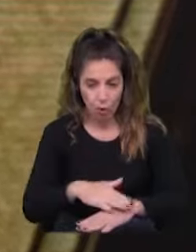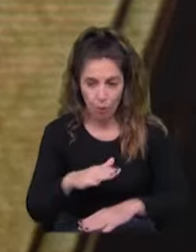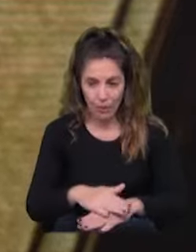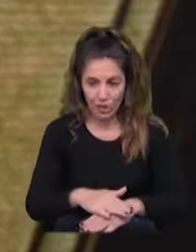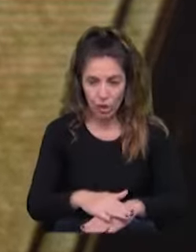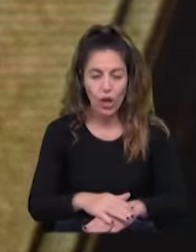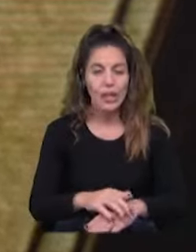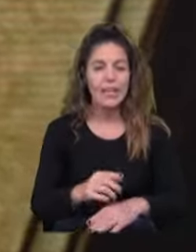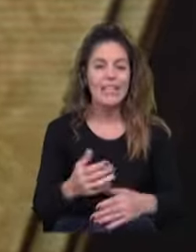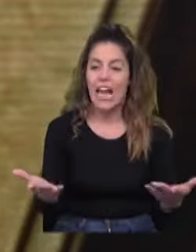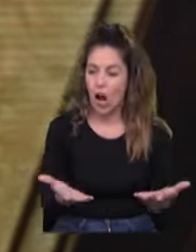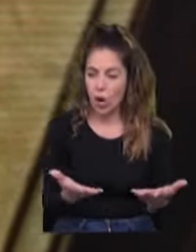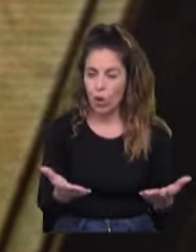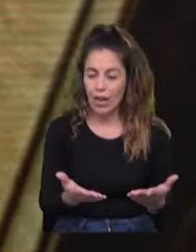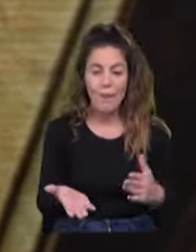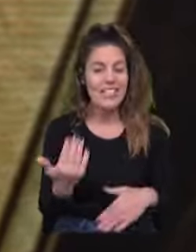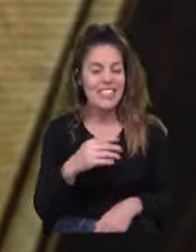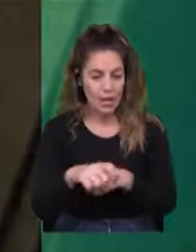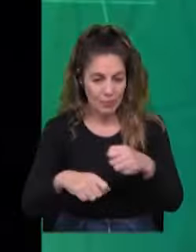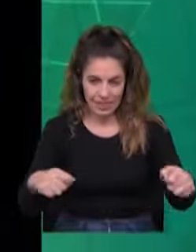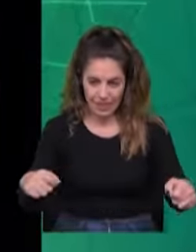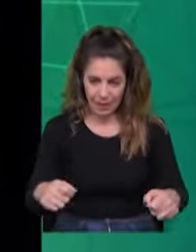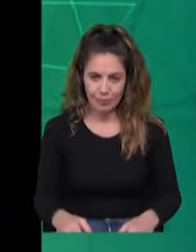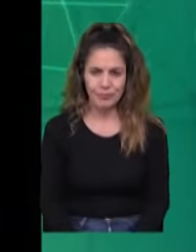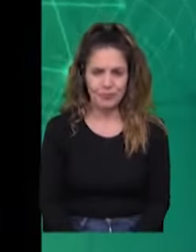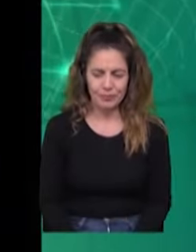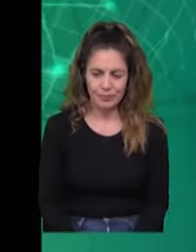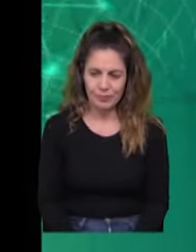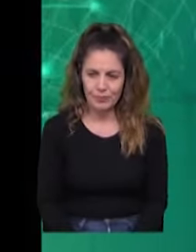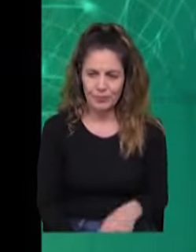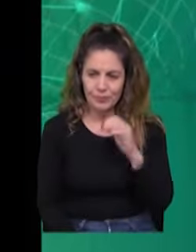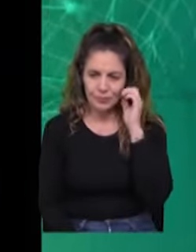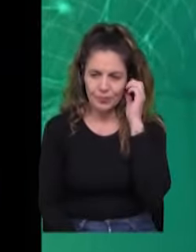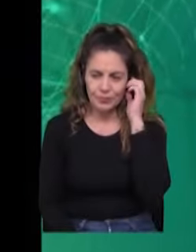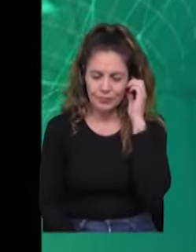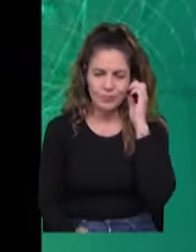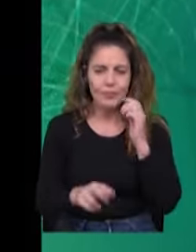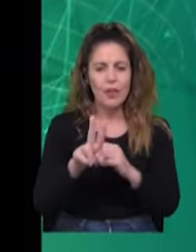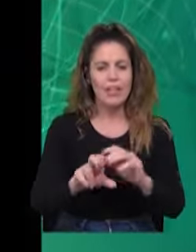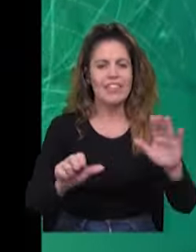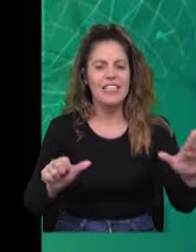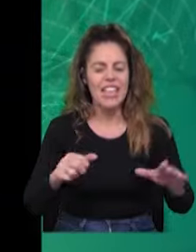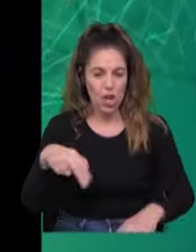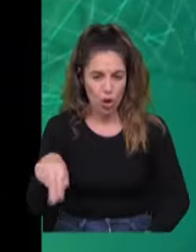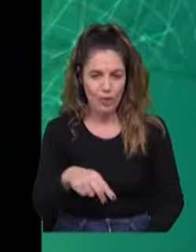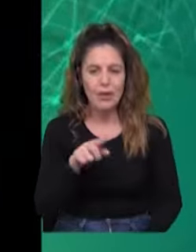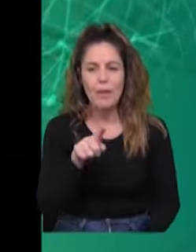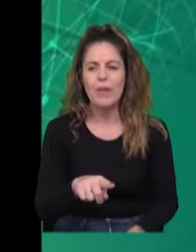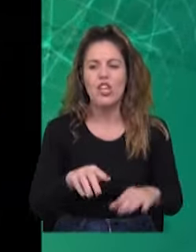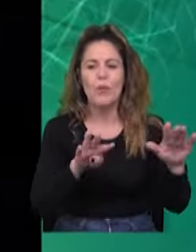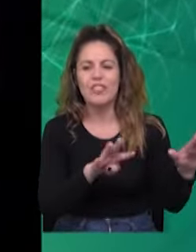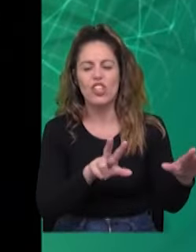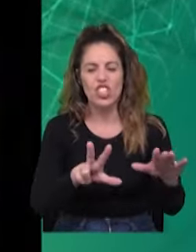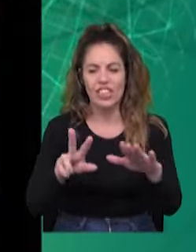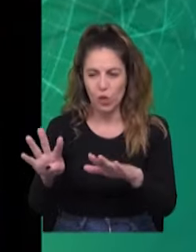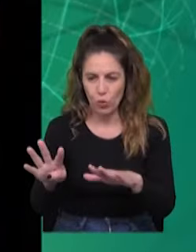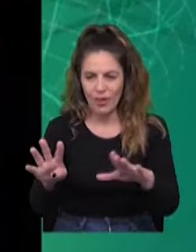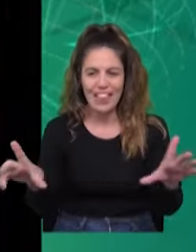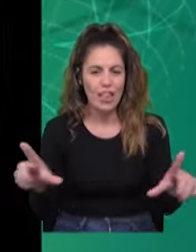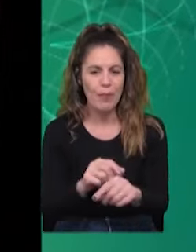cuáles son los que que hay ahora Más allá del pisnet a ver el 26 de noviembre de 1989 al